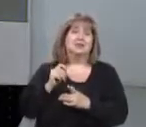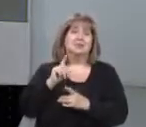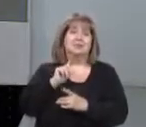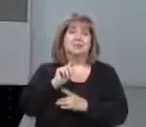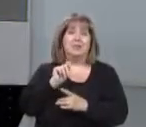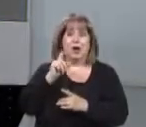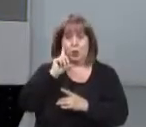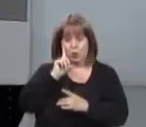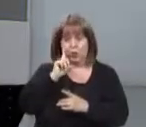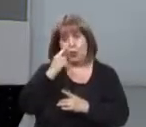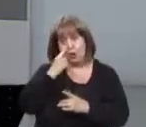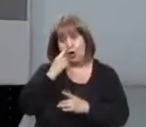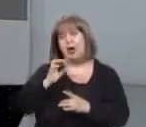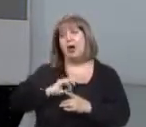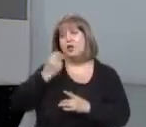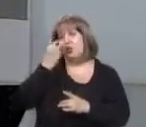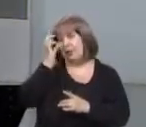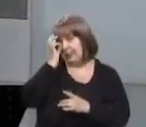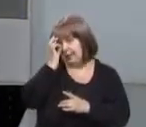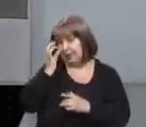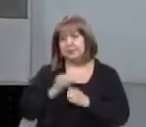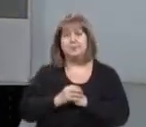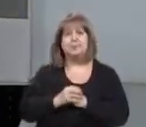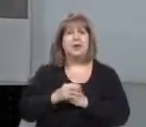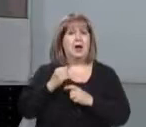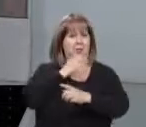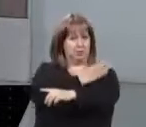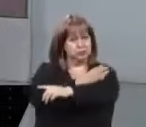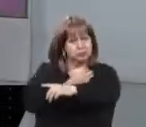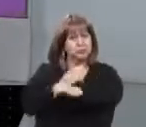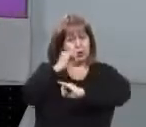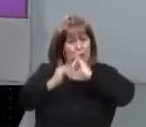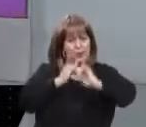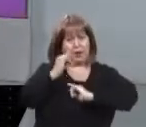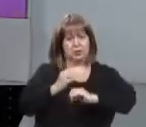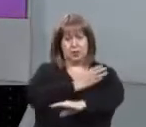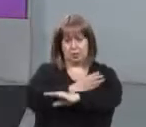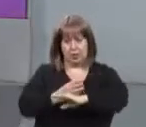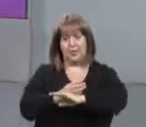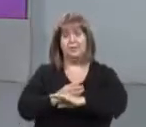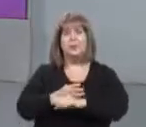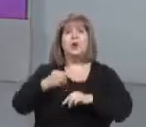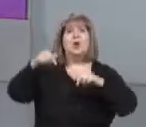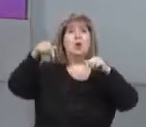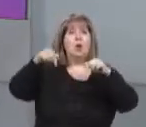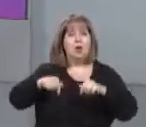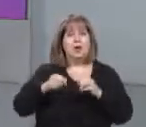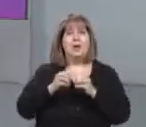junio del 2020. Y vamos a repasar directamente los datos que hacen referencia a este caso. Porque en el día de hoy